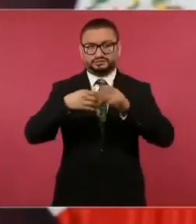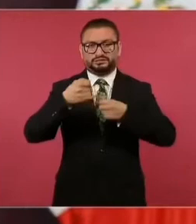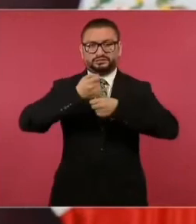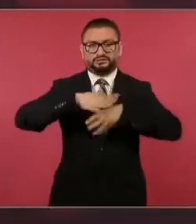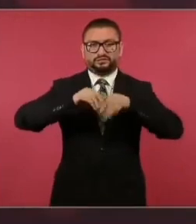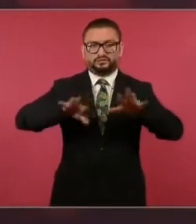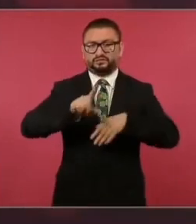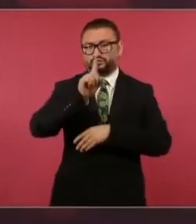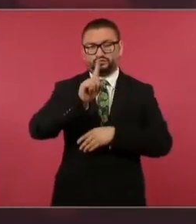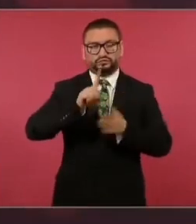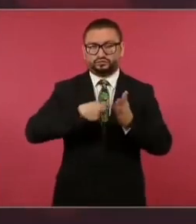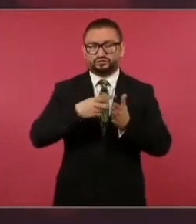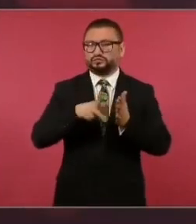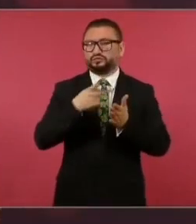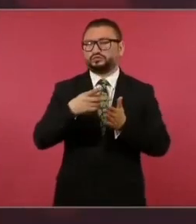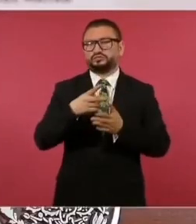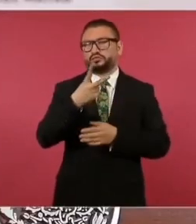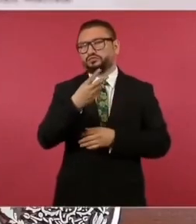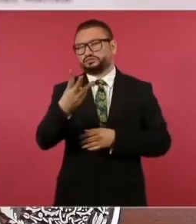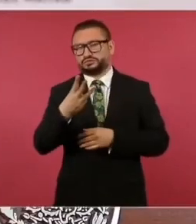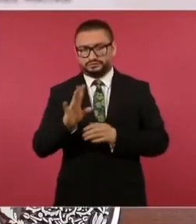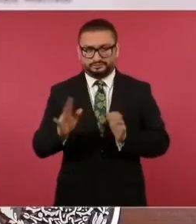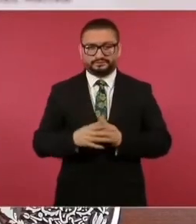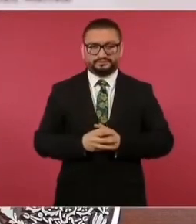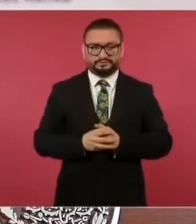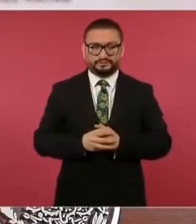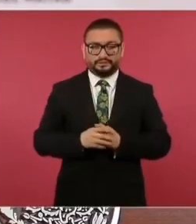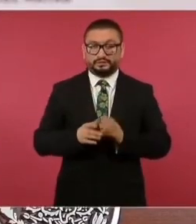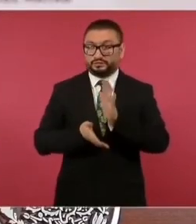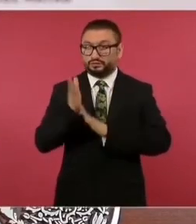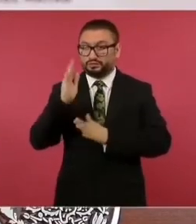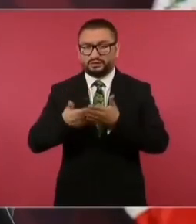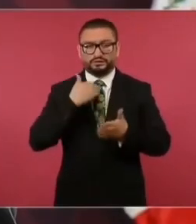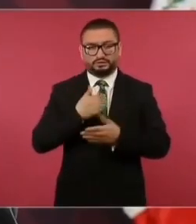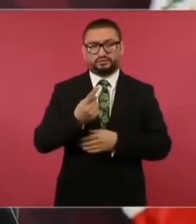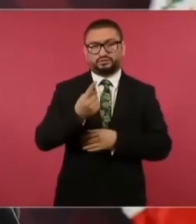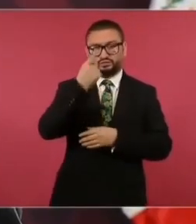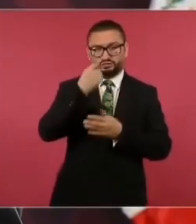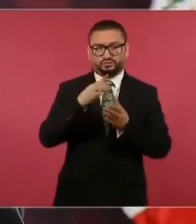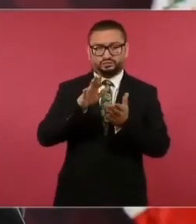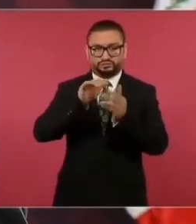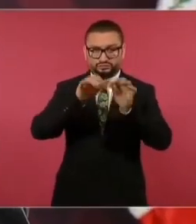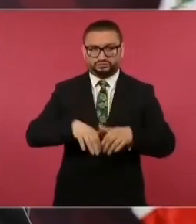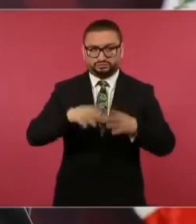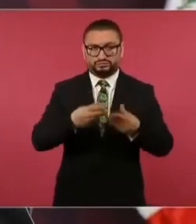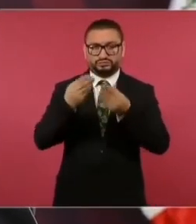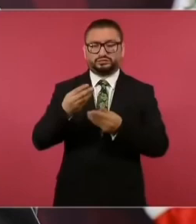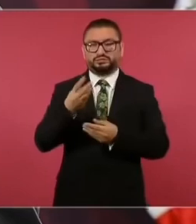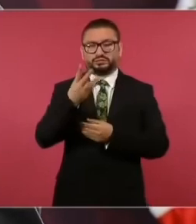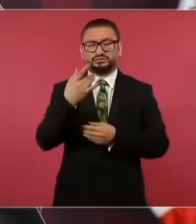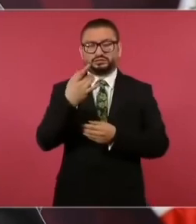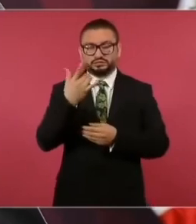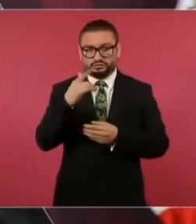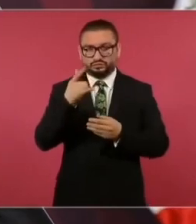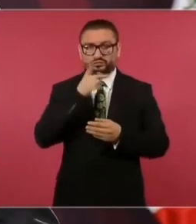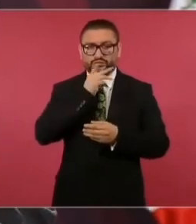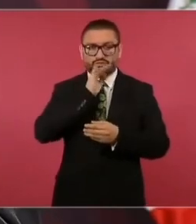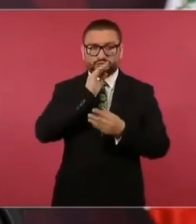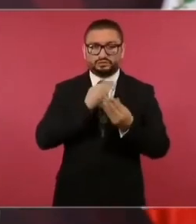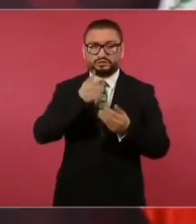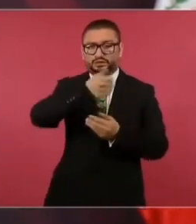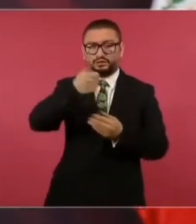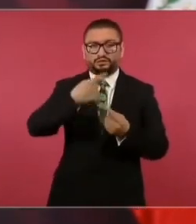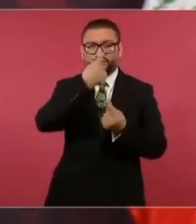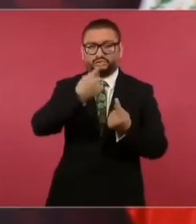informe, no uno, 2 o 3, antes de irme. Uno se los voy a entregar el día 3 de julio a los padres, a uno por